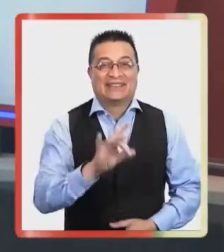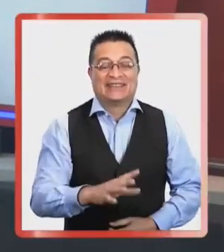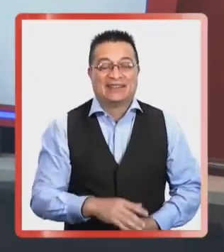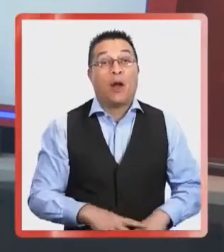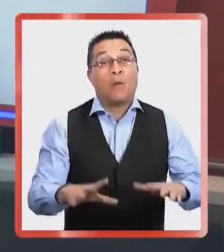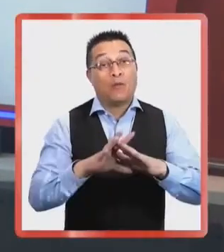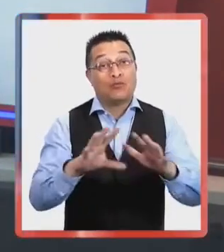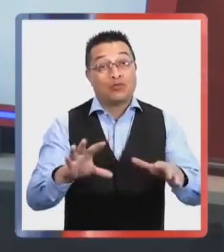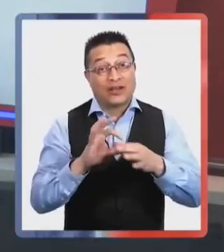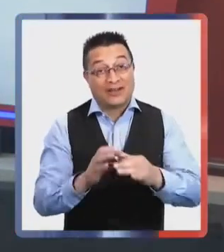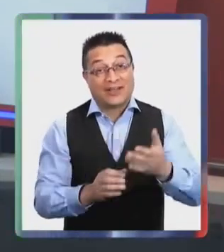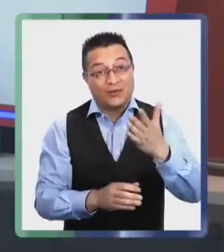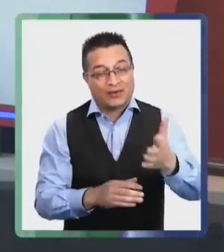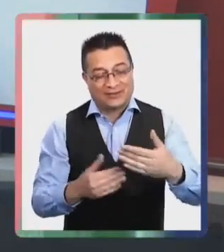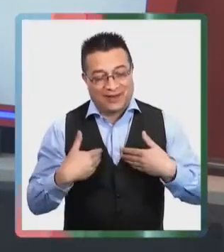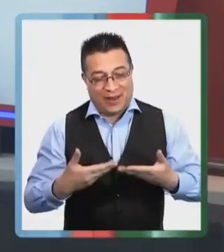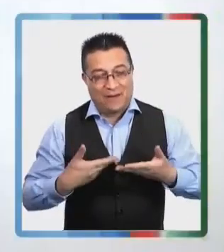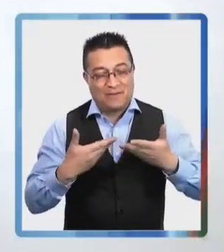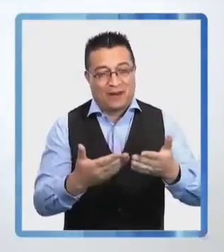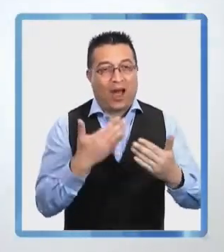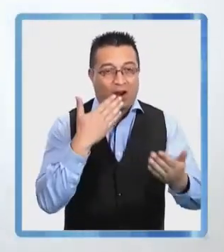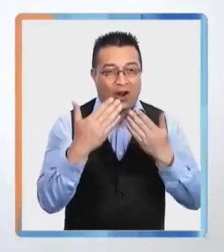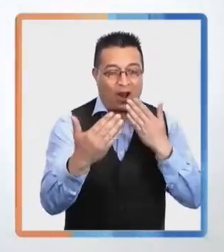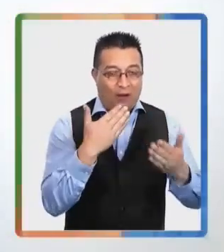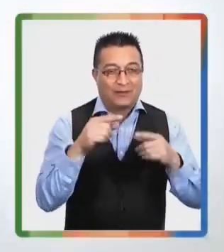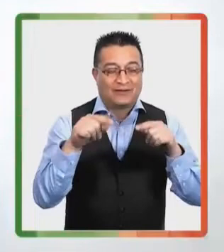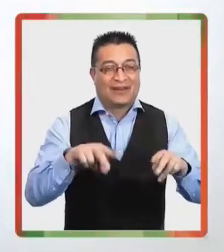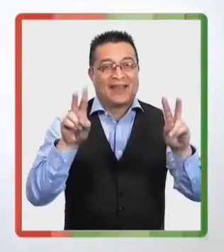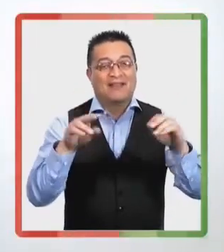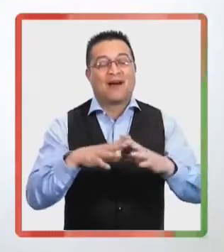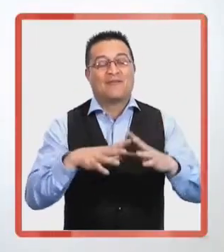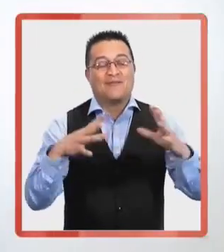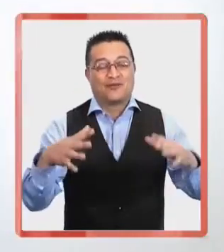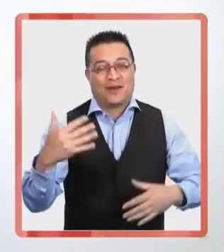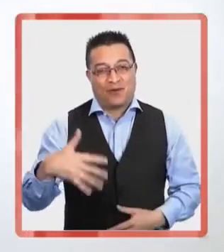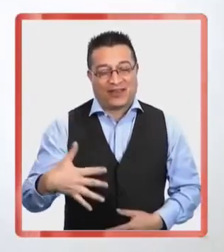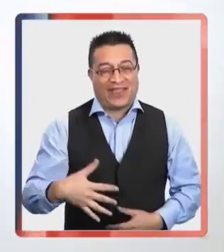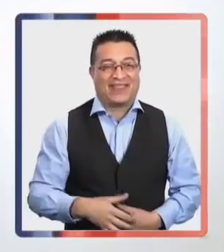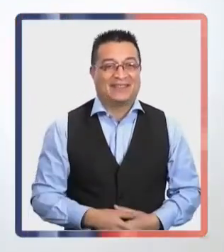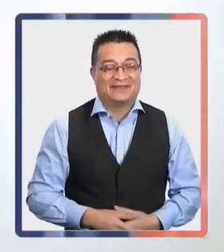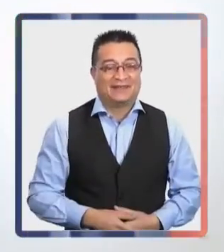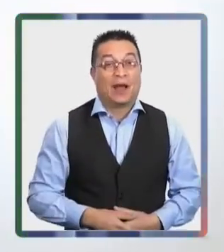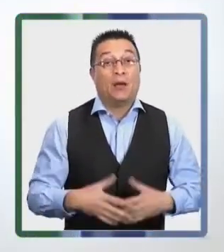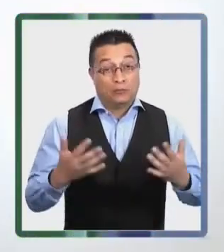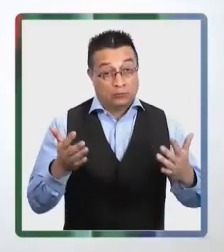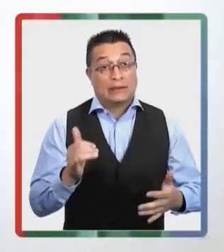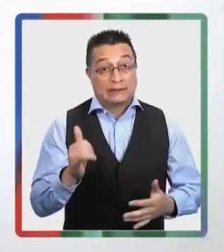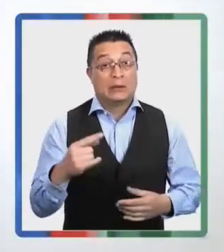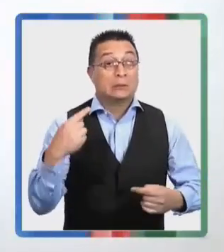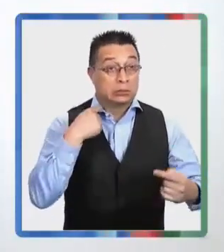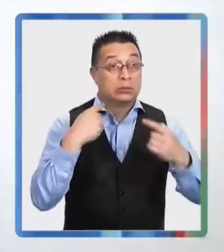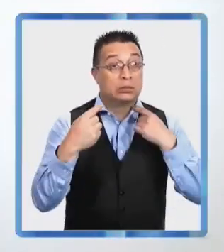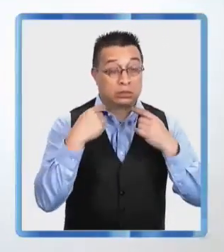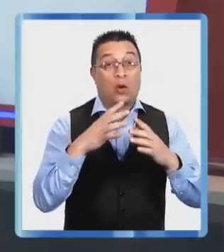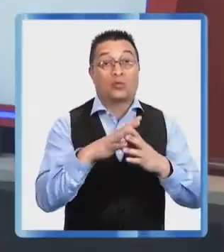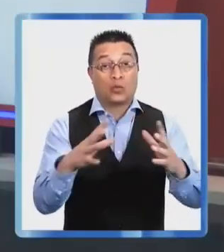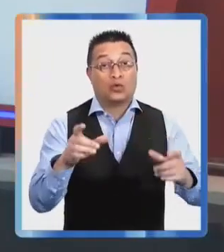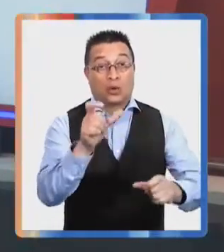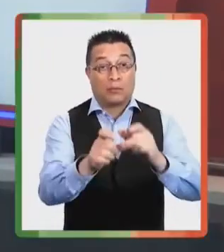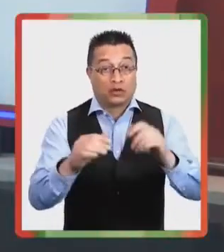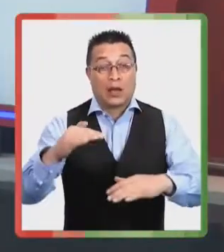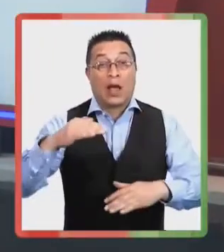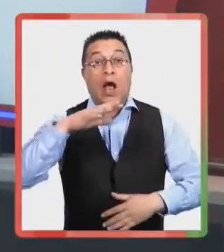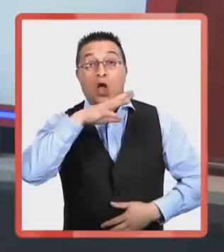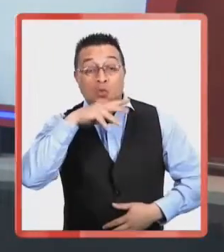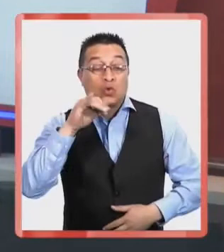conversación con las regiones de nuestro país. Muchas gracias a ustedes por la invitación a conversar de este tema tan importante. Claro que